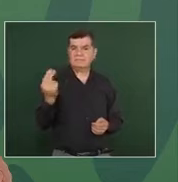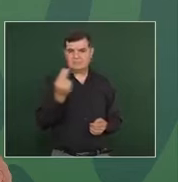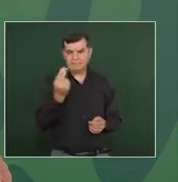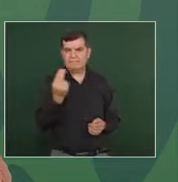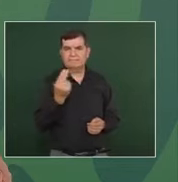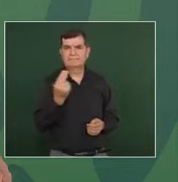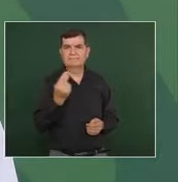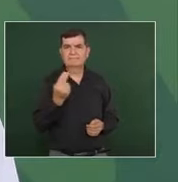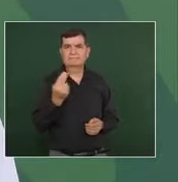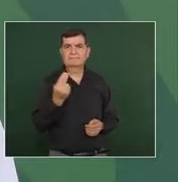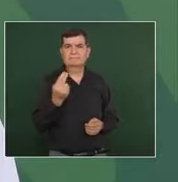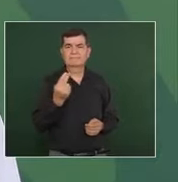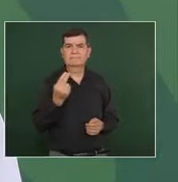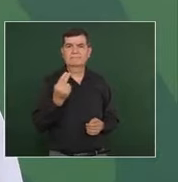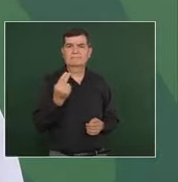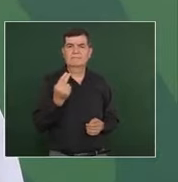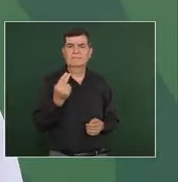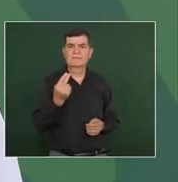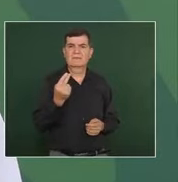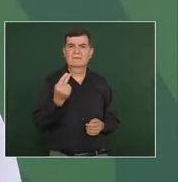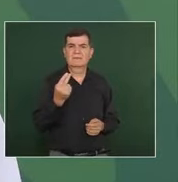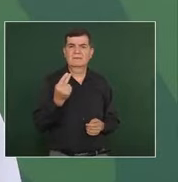estar